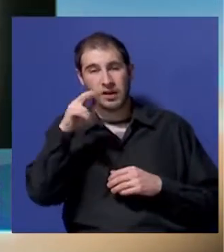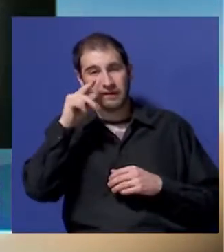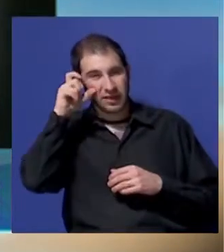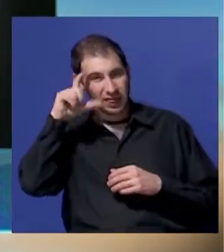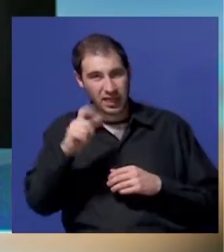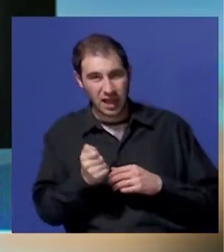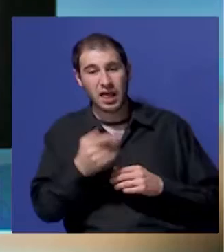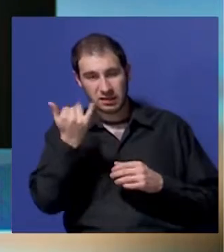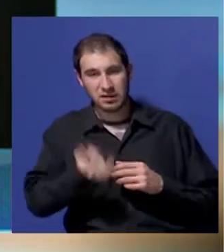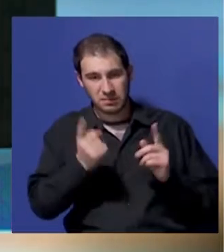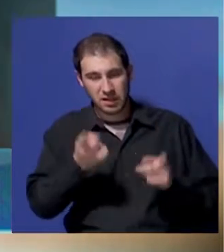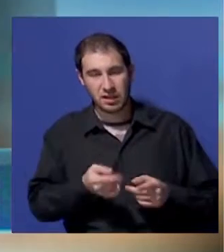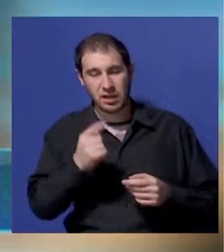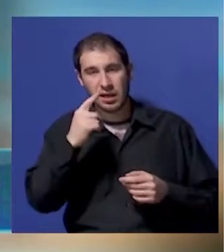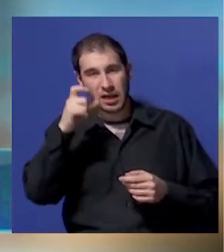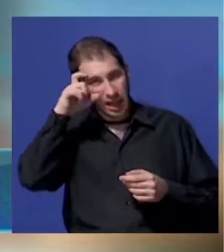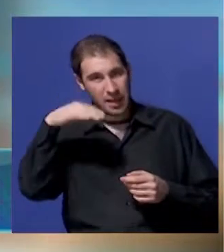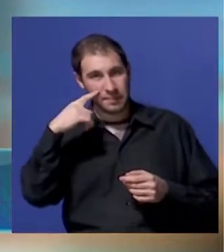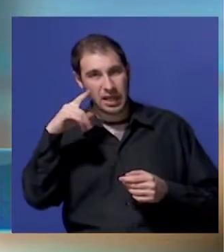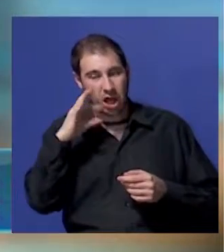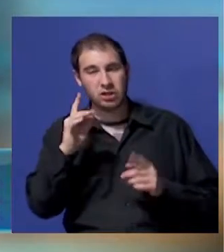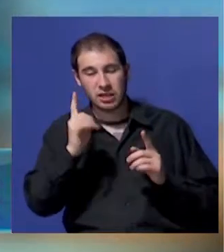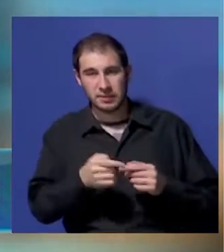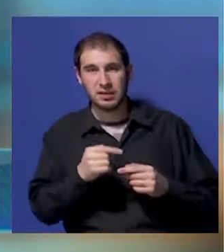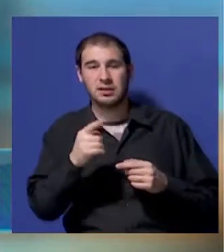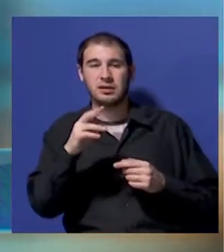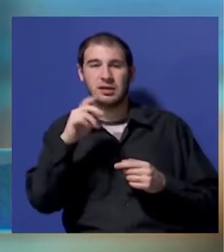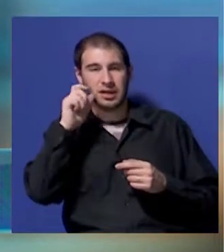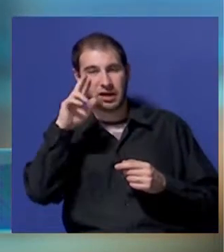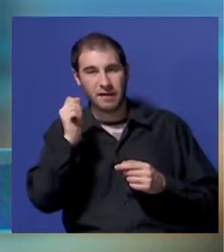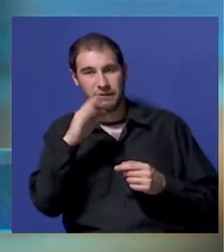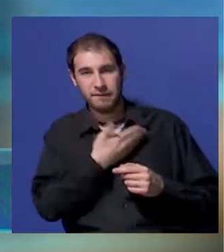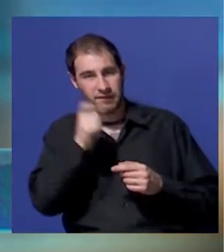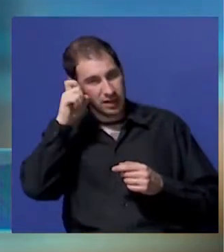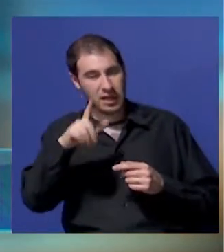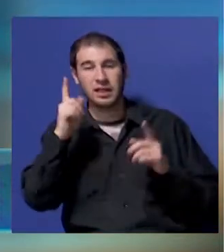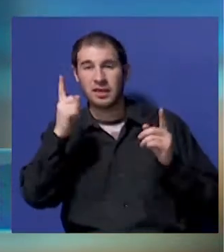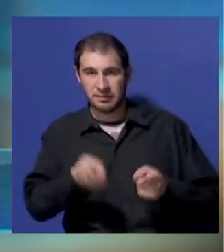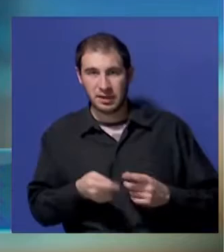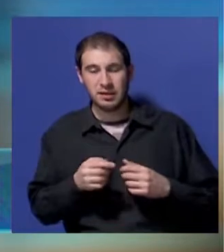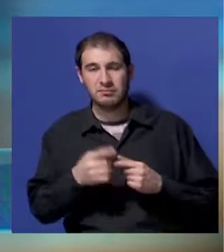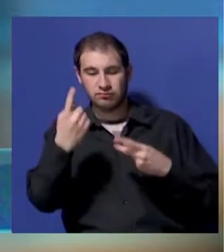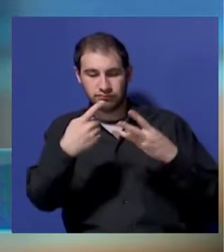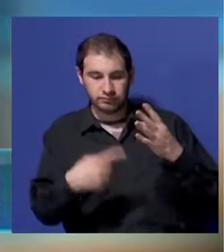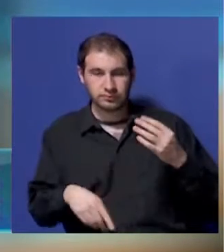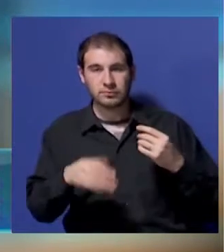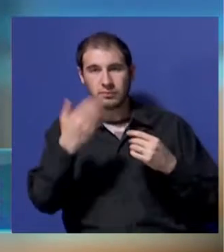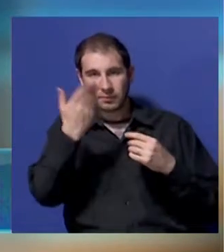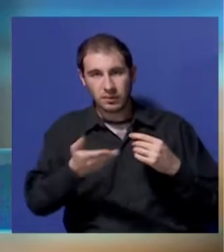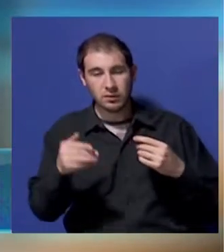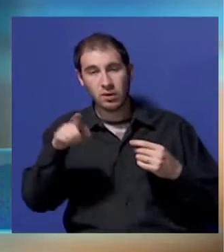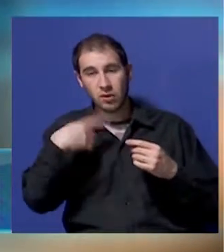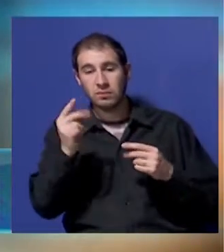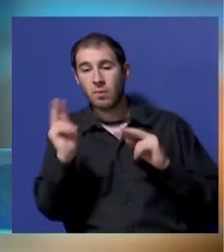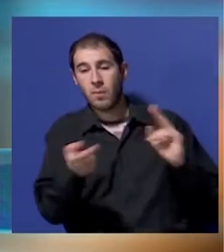hubiera tenido, Emilio Eduardo Maciara las hubiera tenido, Orlando Rafael Agosti, que era de la Fuerza Aérea, las hubiera tenido, y tantos otros que se han ido